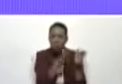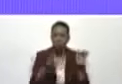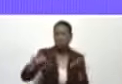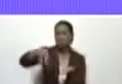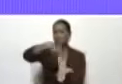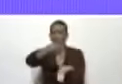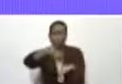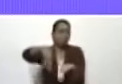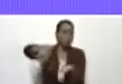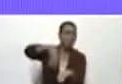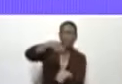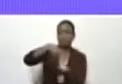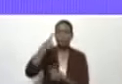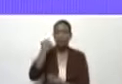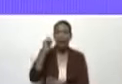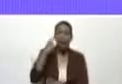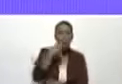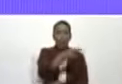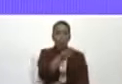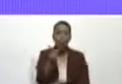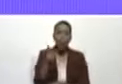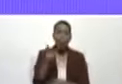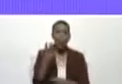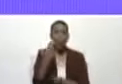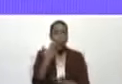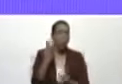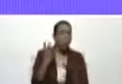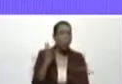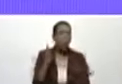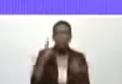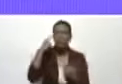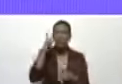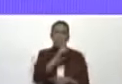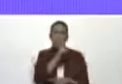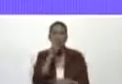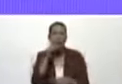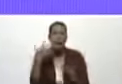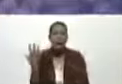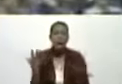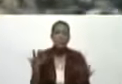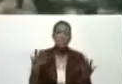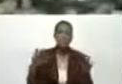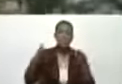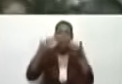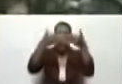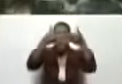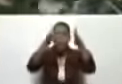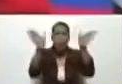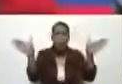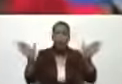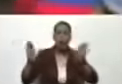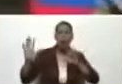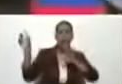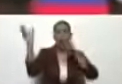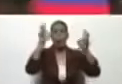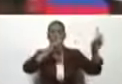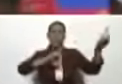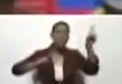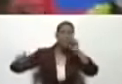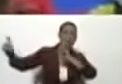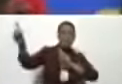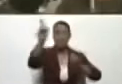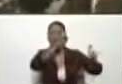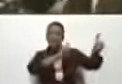bailando había como un no sé cómo lo llaman ustedes un ventanal que lanzaba espuma